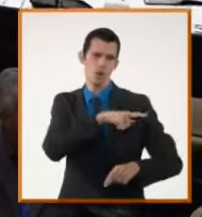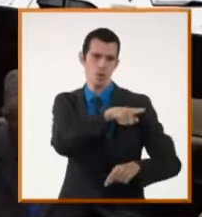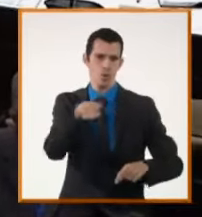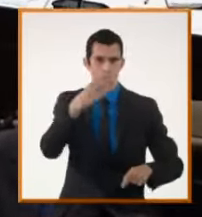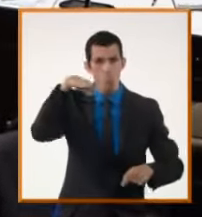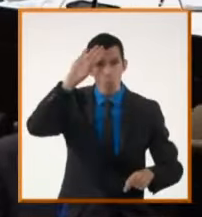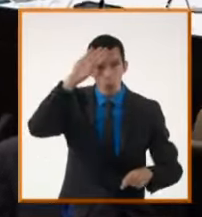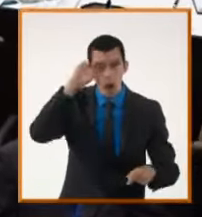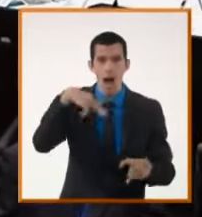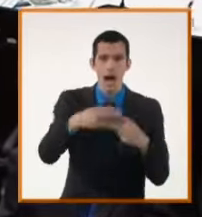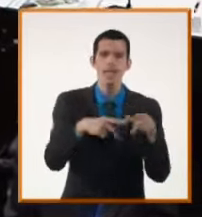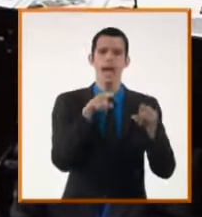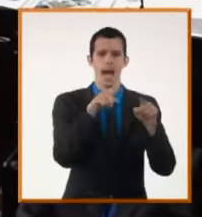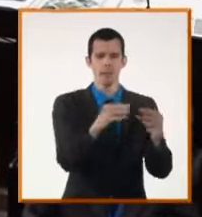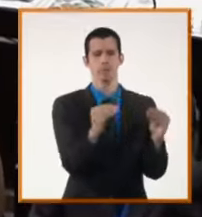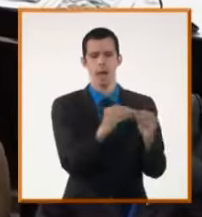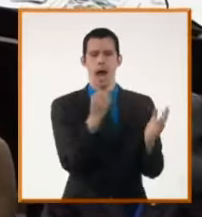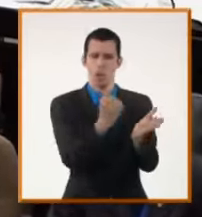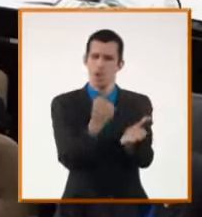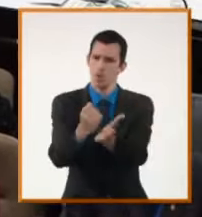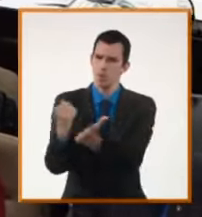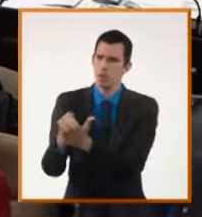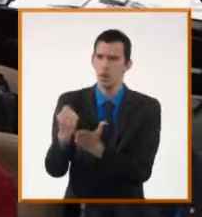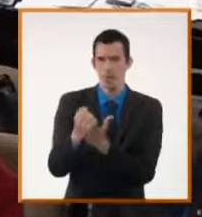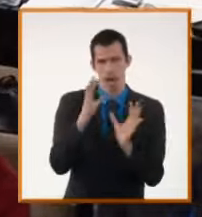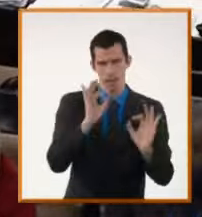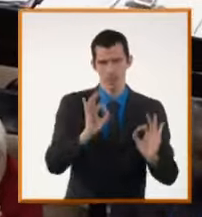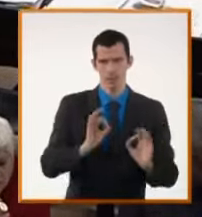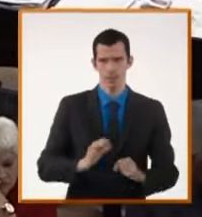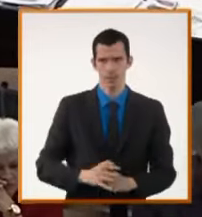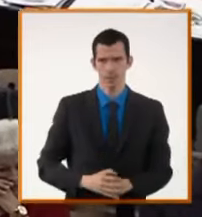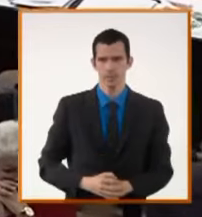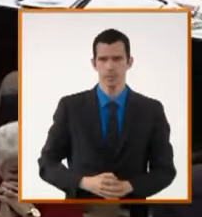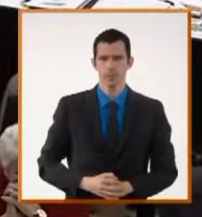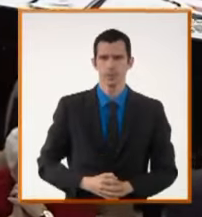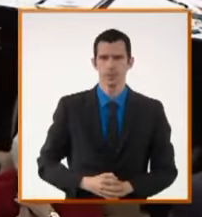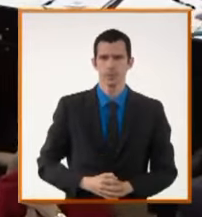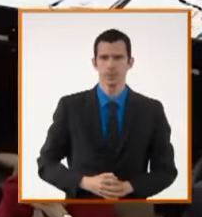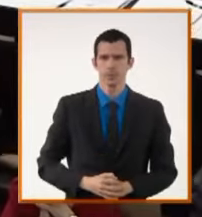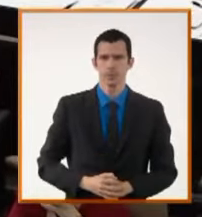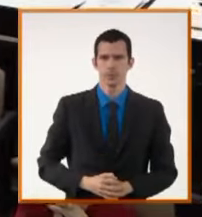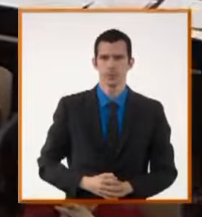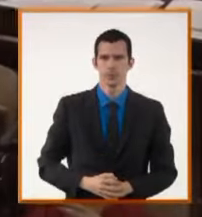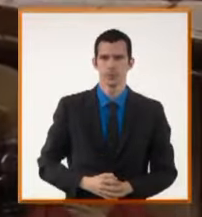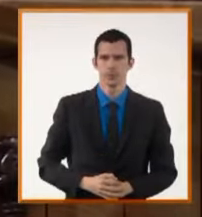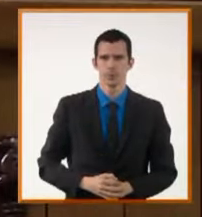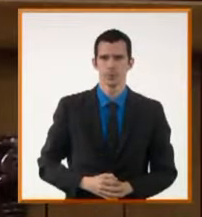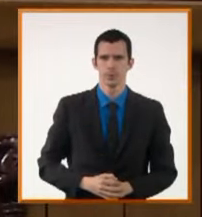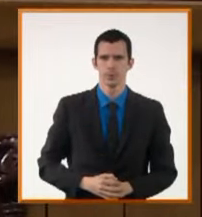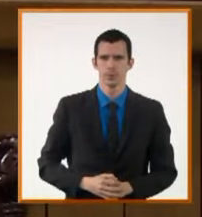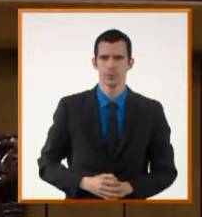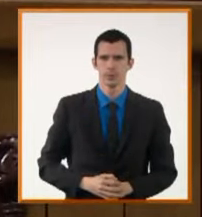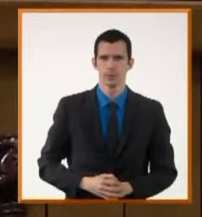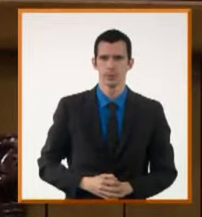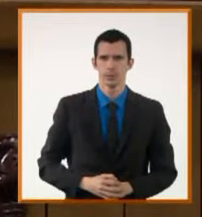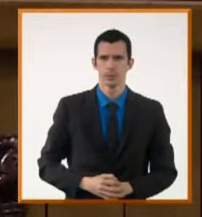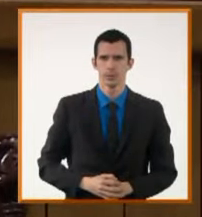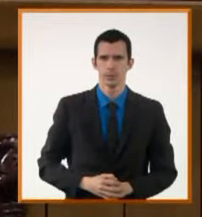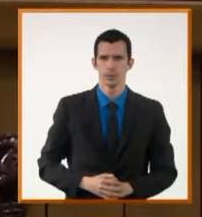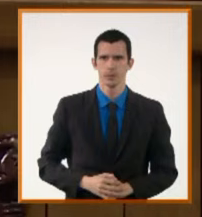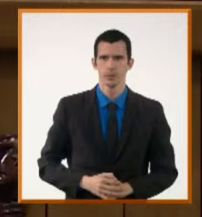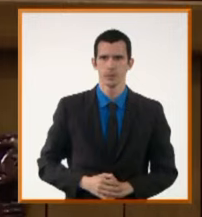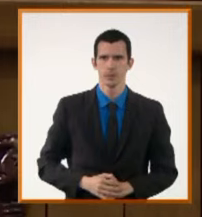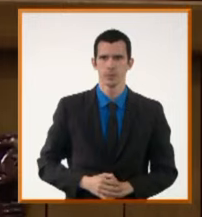una cuestión que coincidimos el presidente y yo, a partir que yo voy a referirme ahora